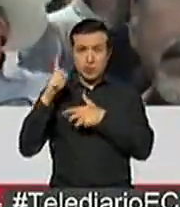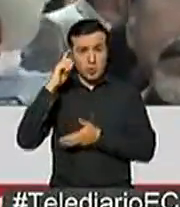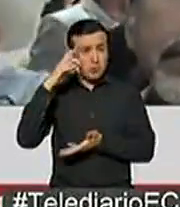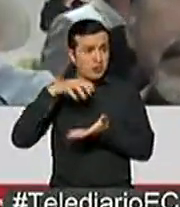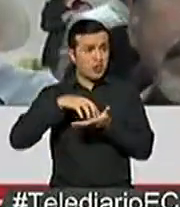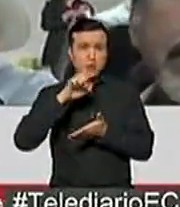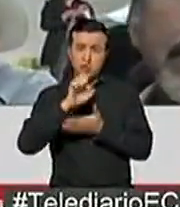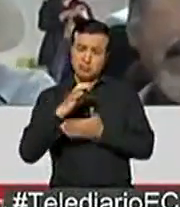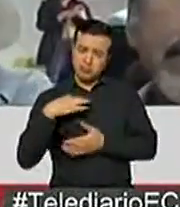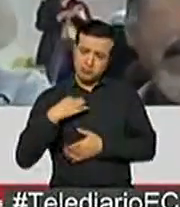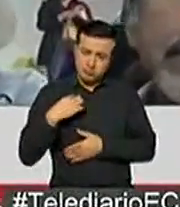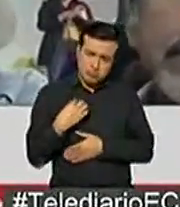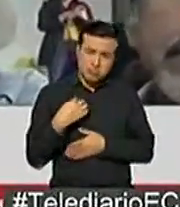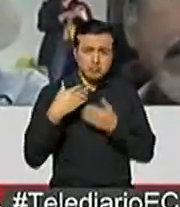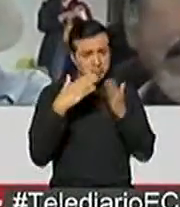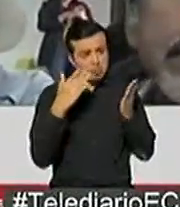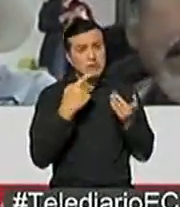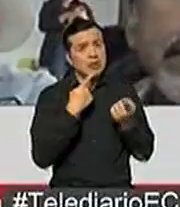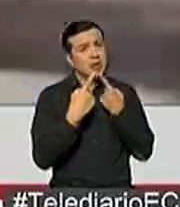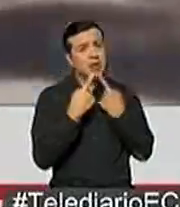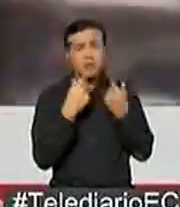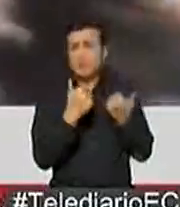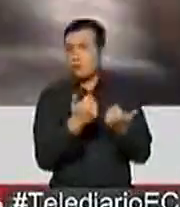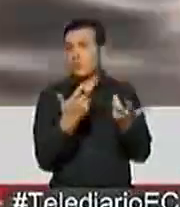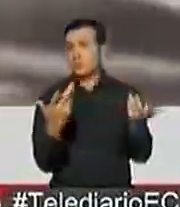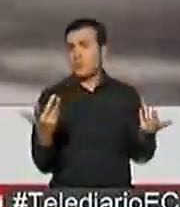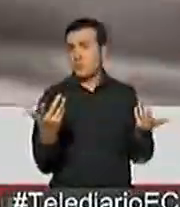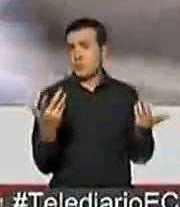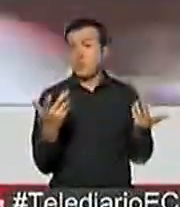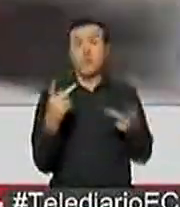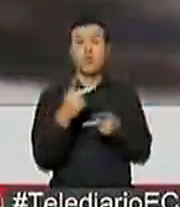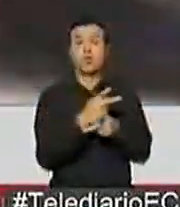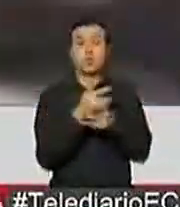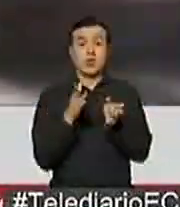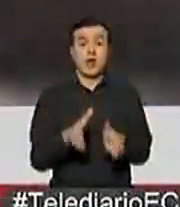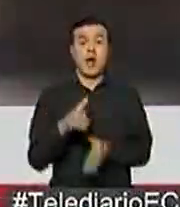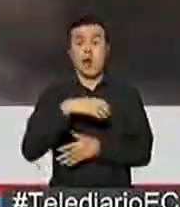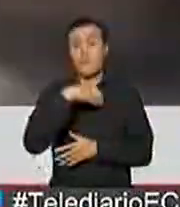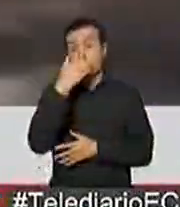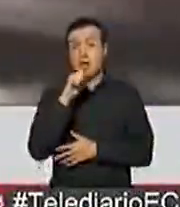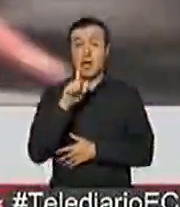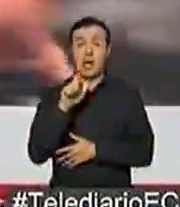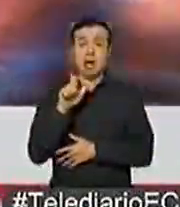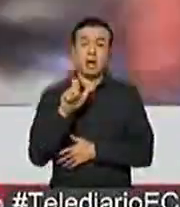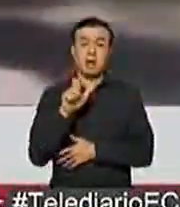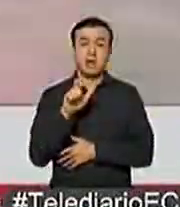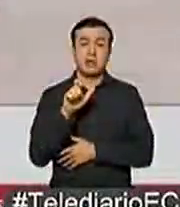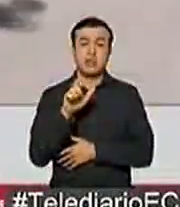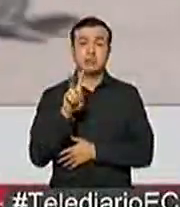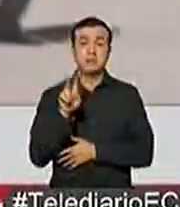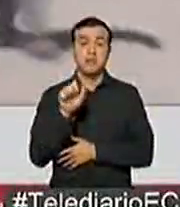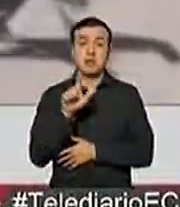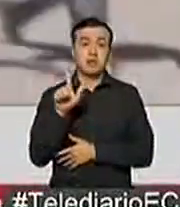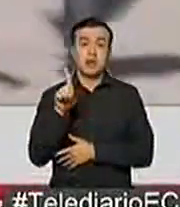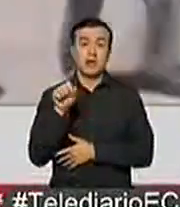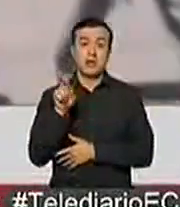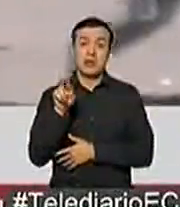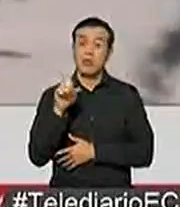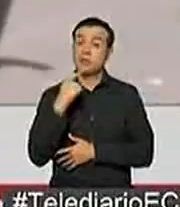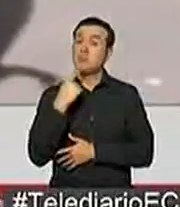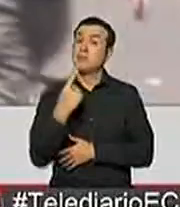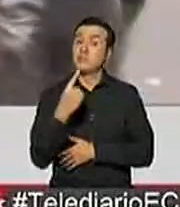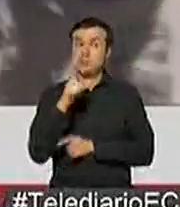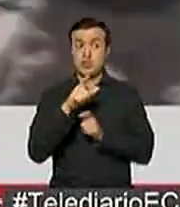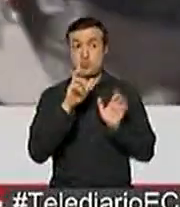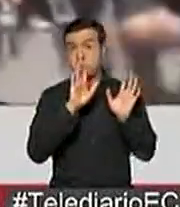nacional estará abierto también a dialogar mientras que el concejal de ambato álex valladares dijo que tomarán acciones en contra de